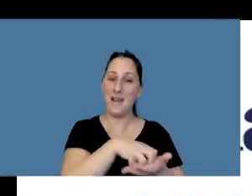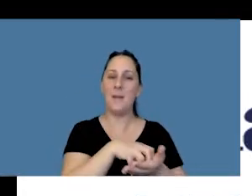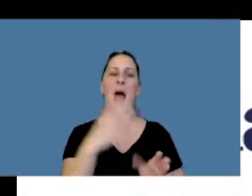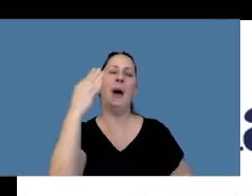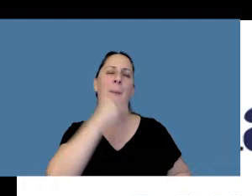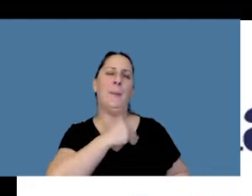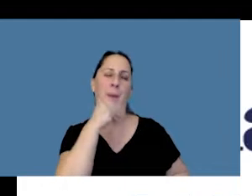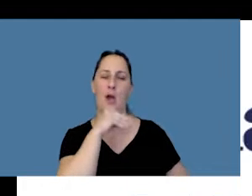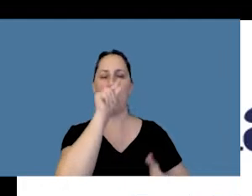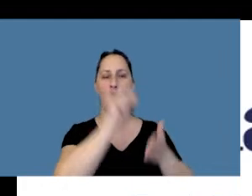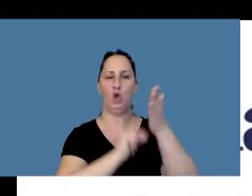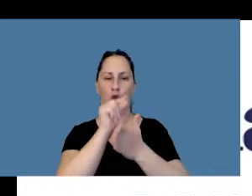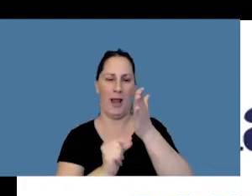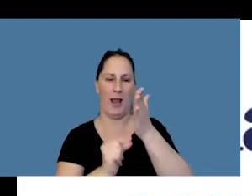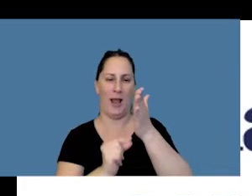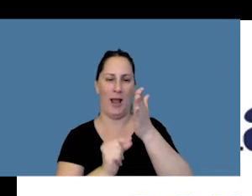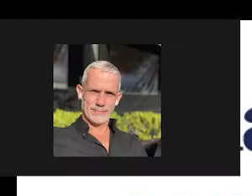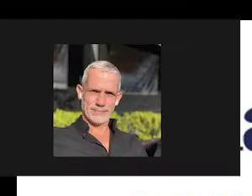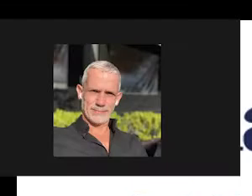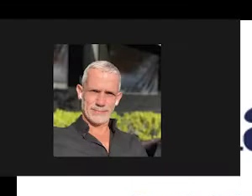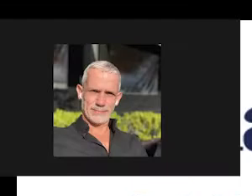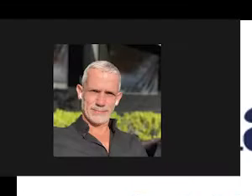la contratación de mano de obra.